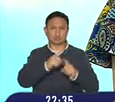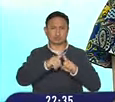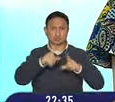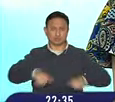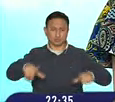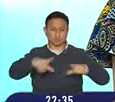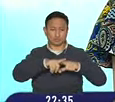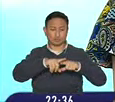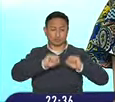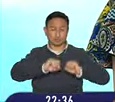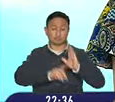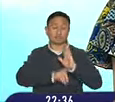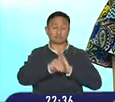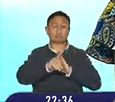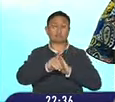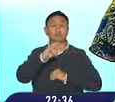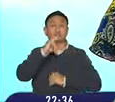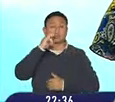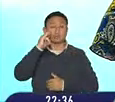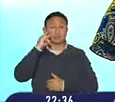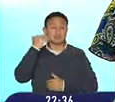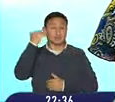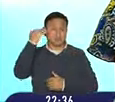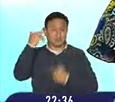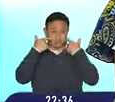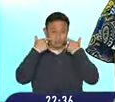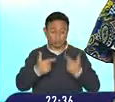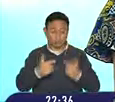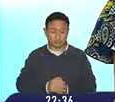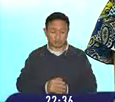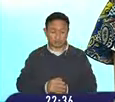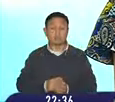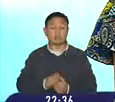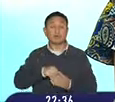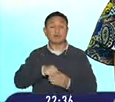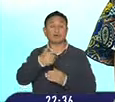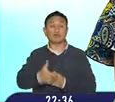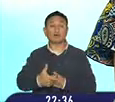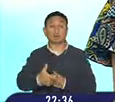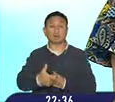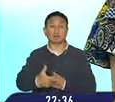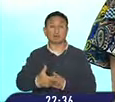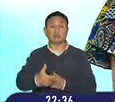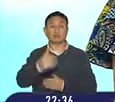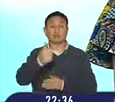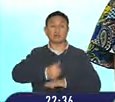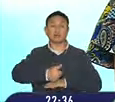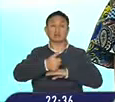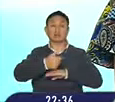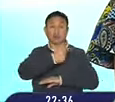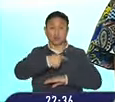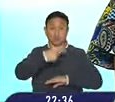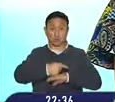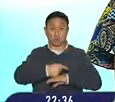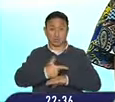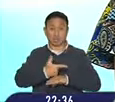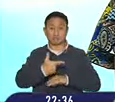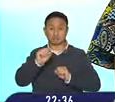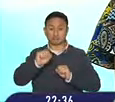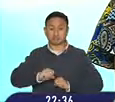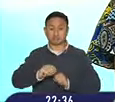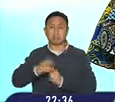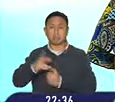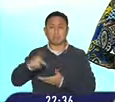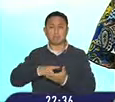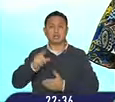de desarrollo infantil y de cuidados de adultos mayores se apostaron en los exteriores de la gobernación del Guayas para pedir el